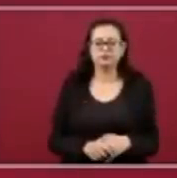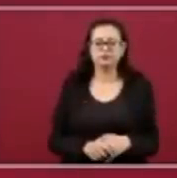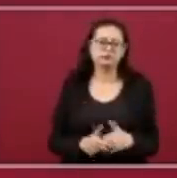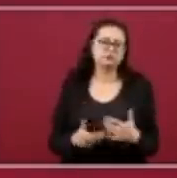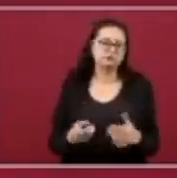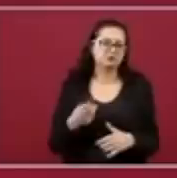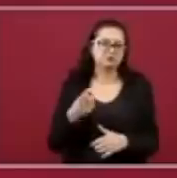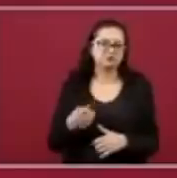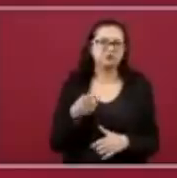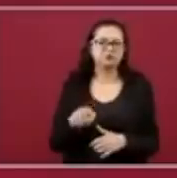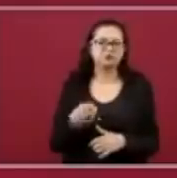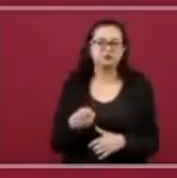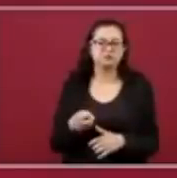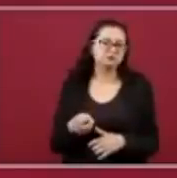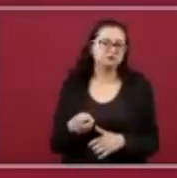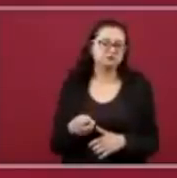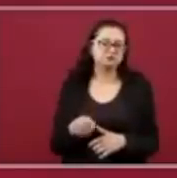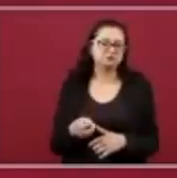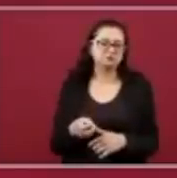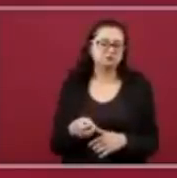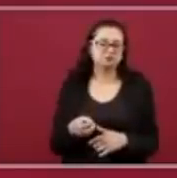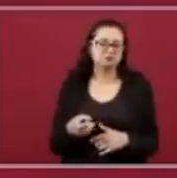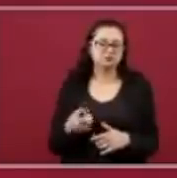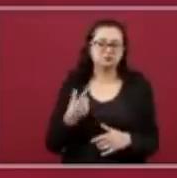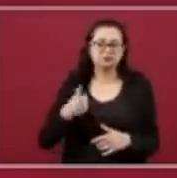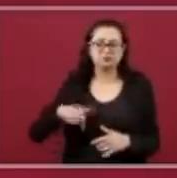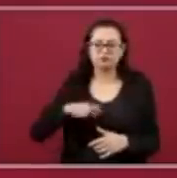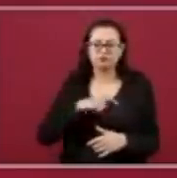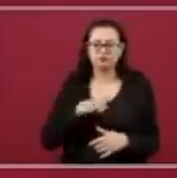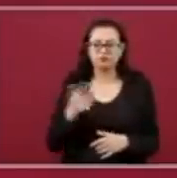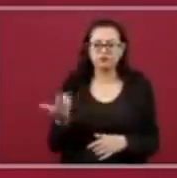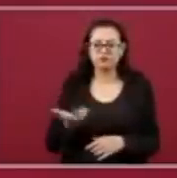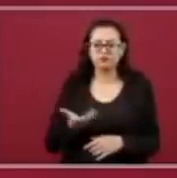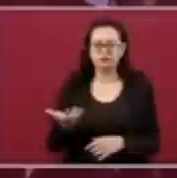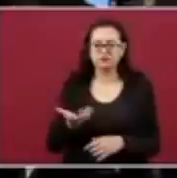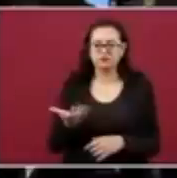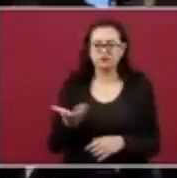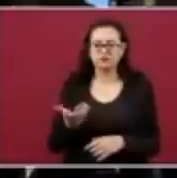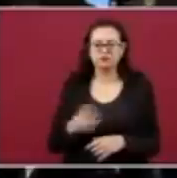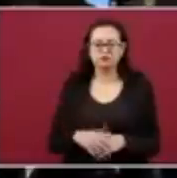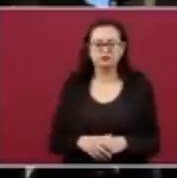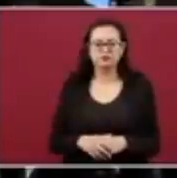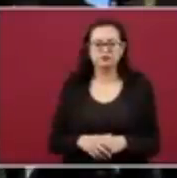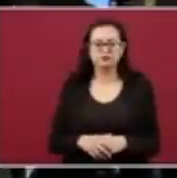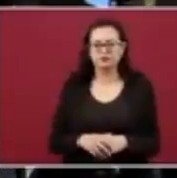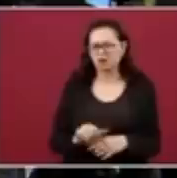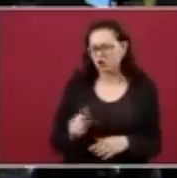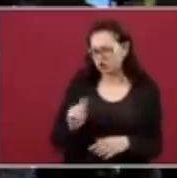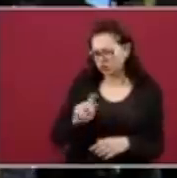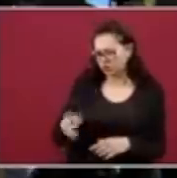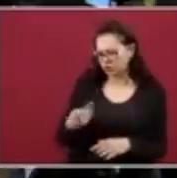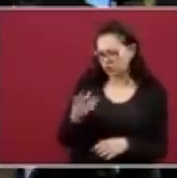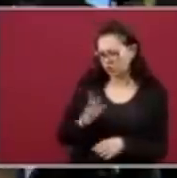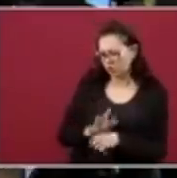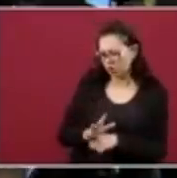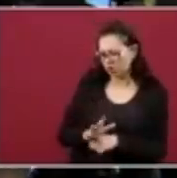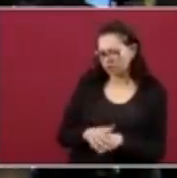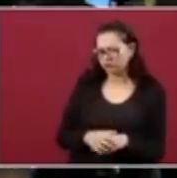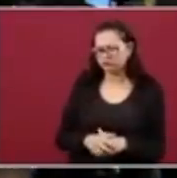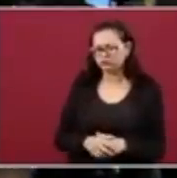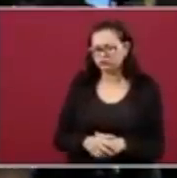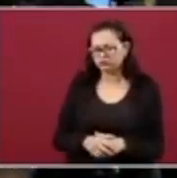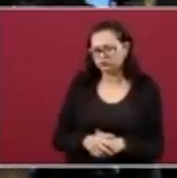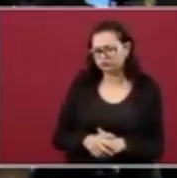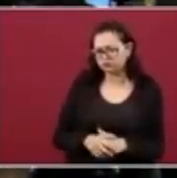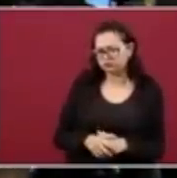básicamente. Eso es lo que estamos haciendo. Lo primero que me preguntaste es… Sobre un posible conflicto de intereses que